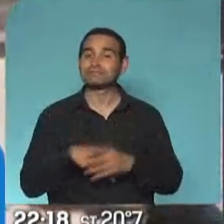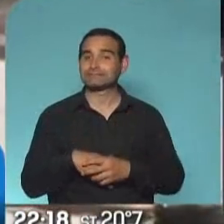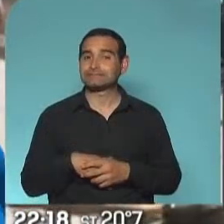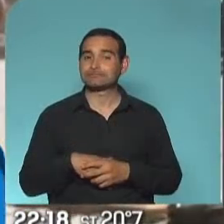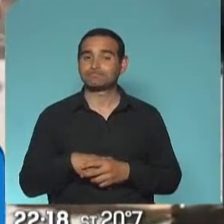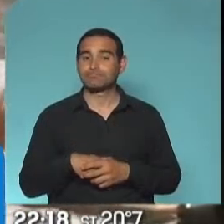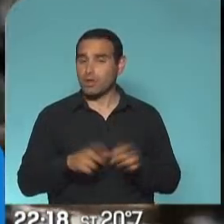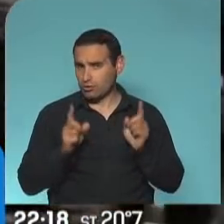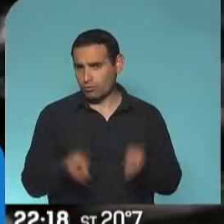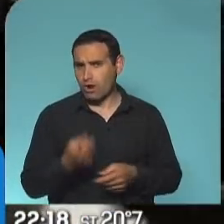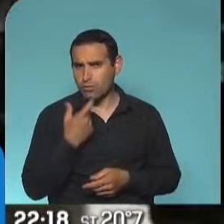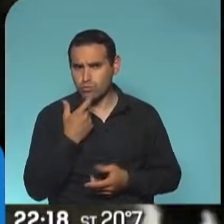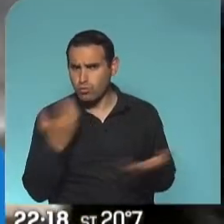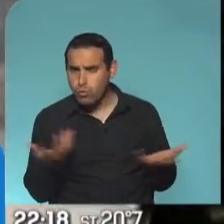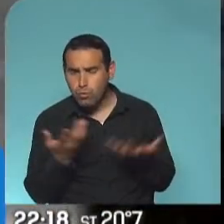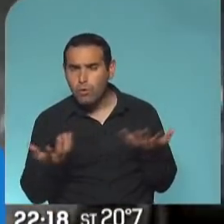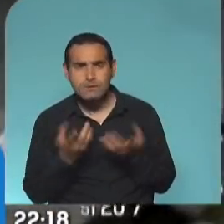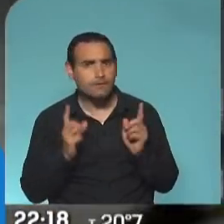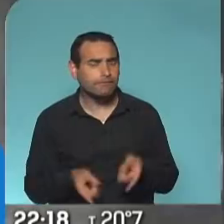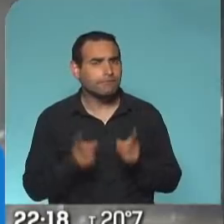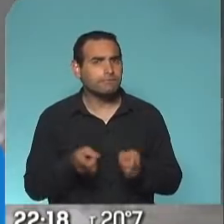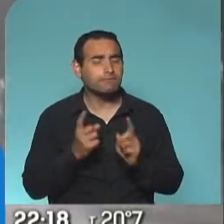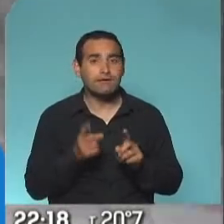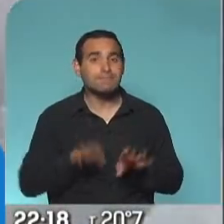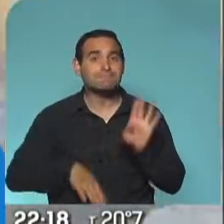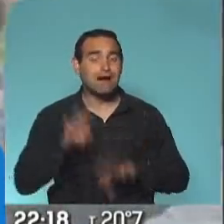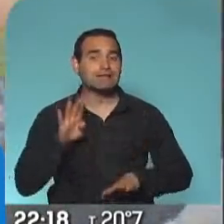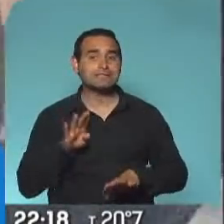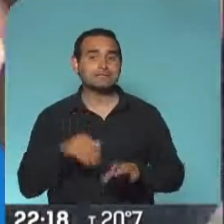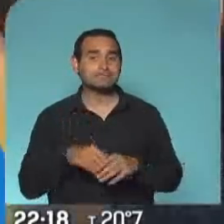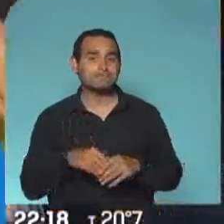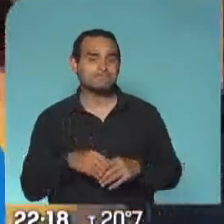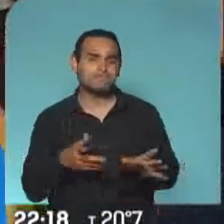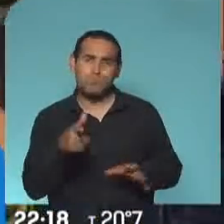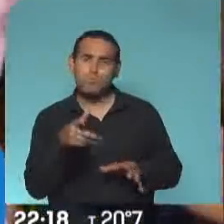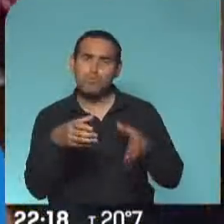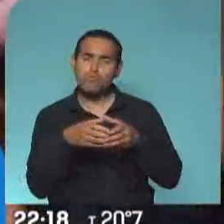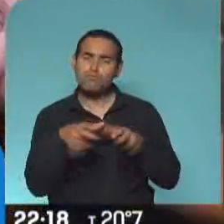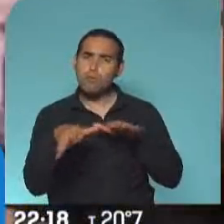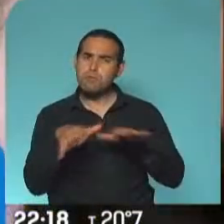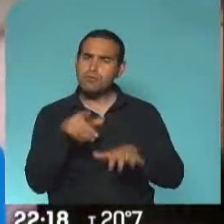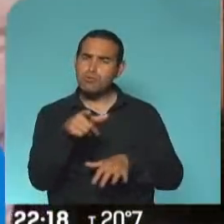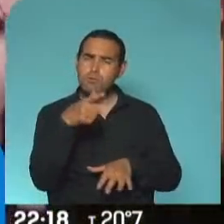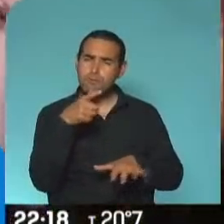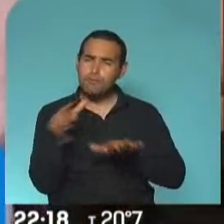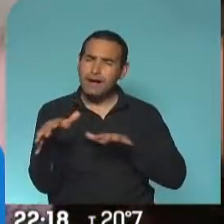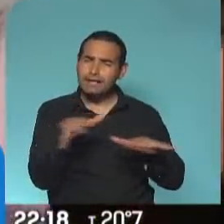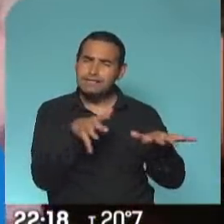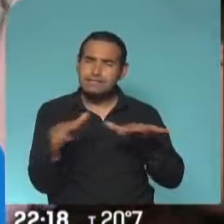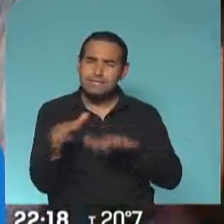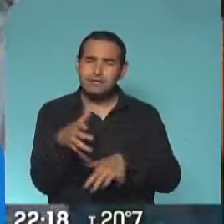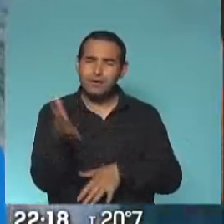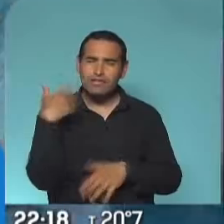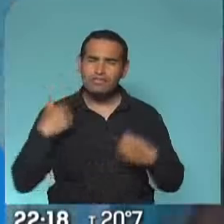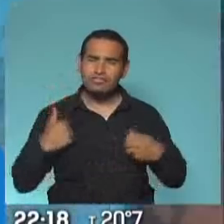Igualmente, siguen las dudas, persisten las dudas, sobre todo frente a un movimiento que se parece mucho al de los